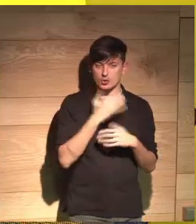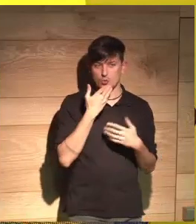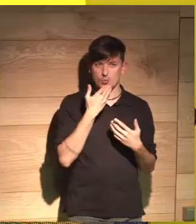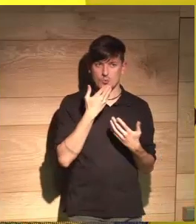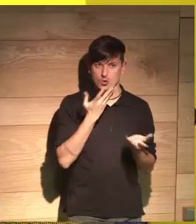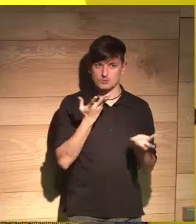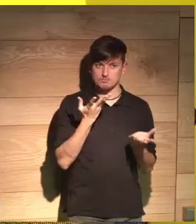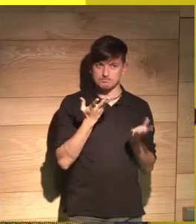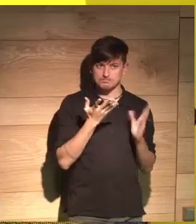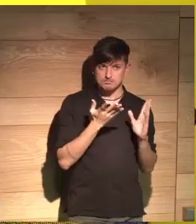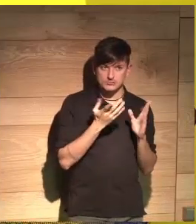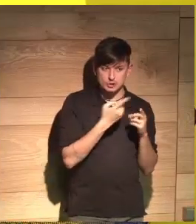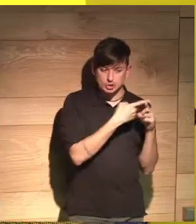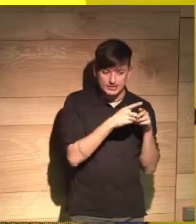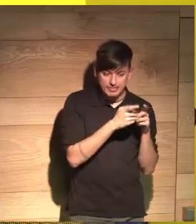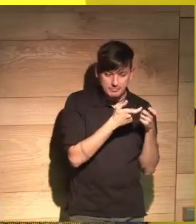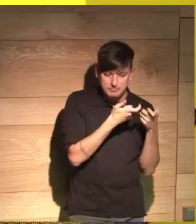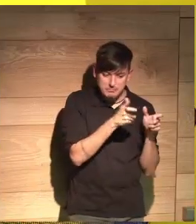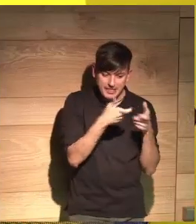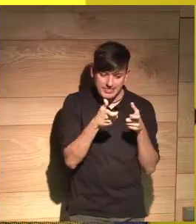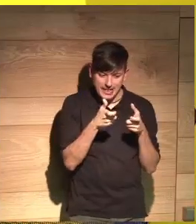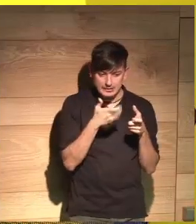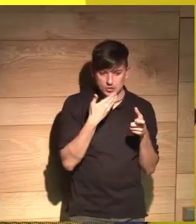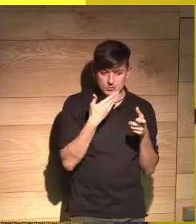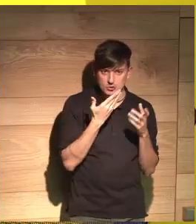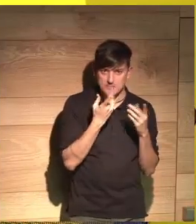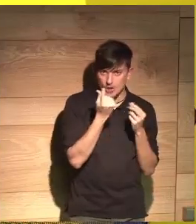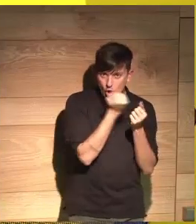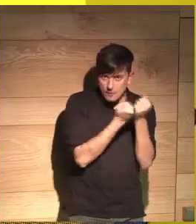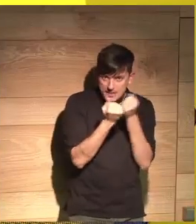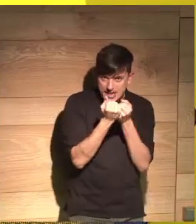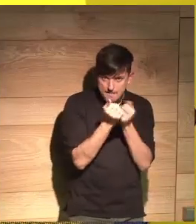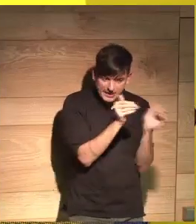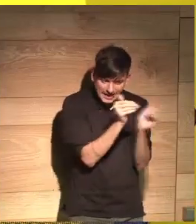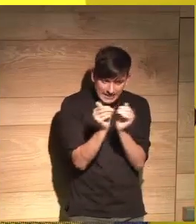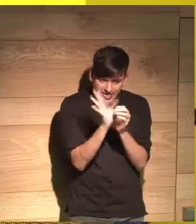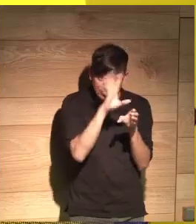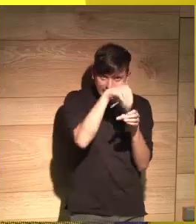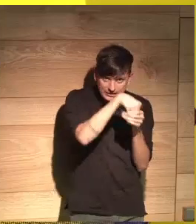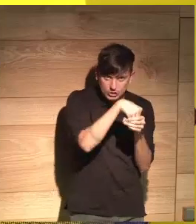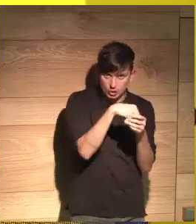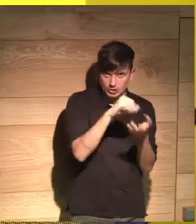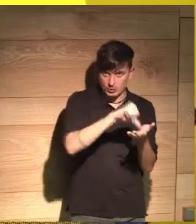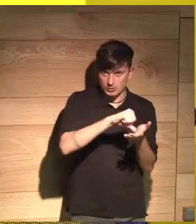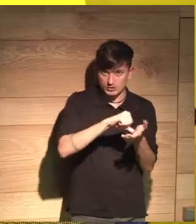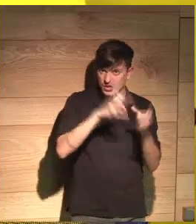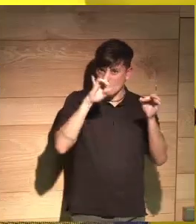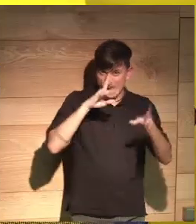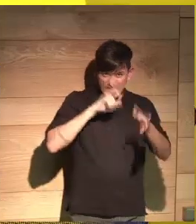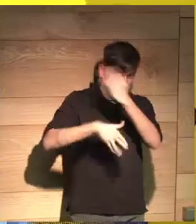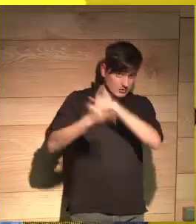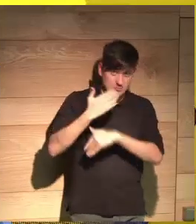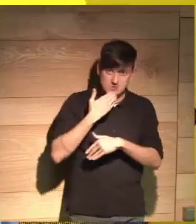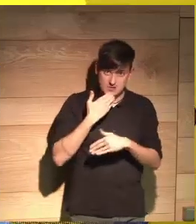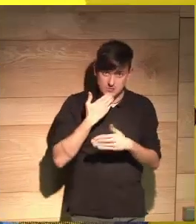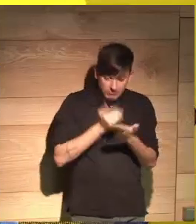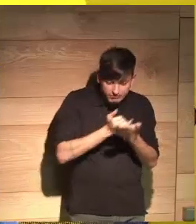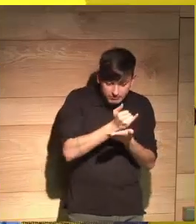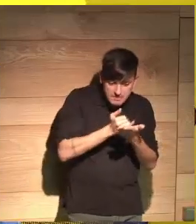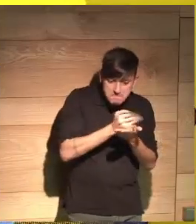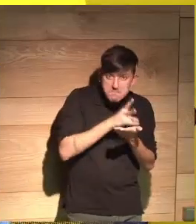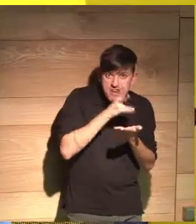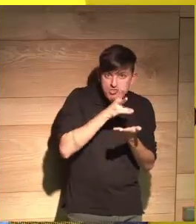parciales dentro de una ciudad muchas pequeñas economías como solía ser la capacidad de crecer las verduras este